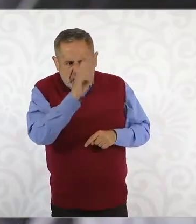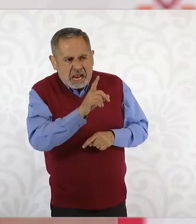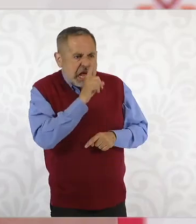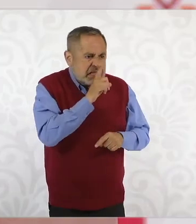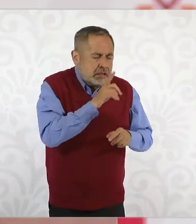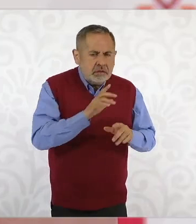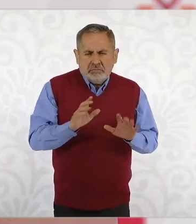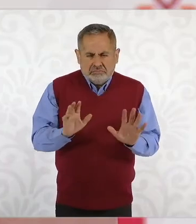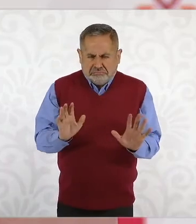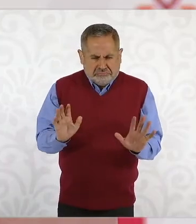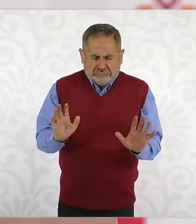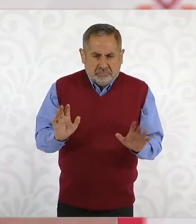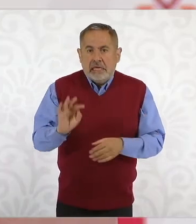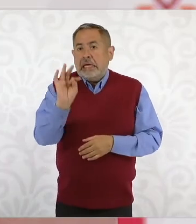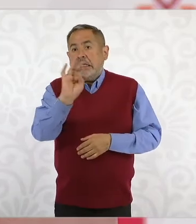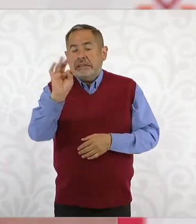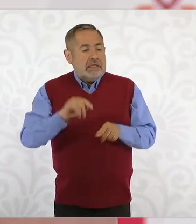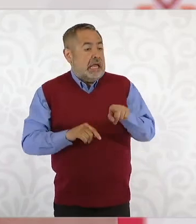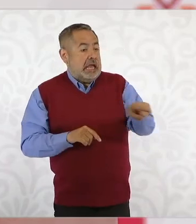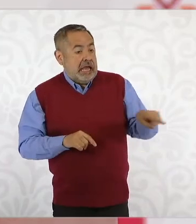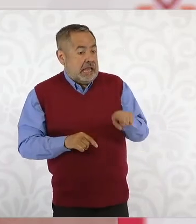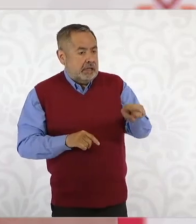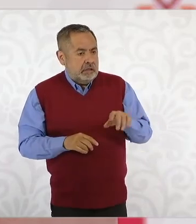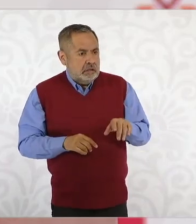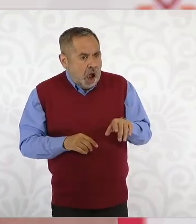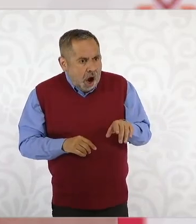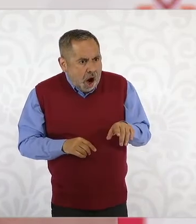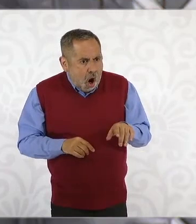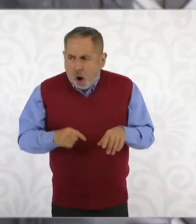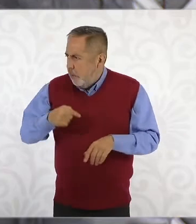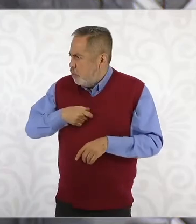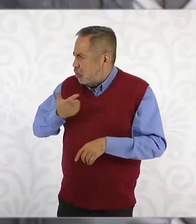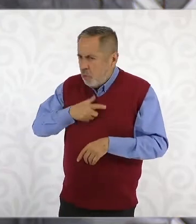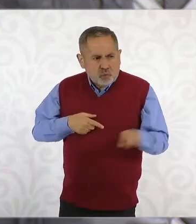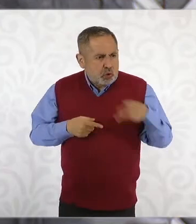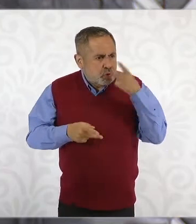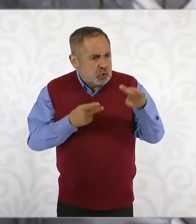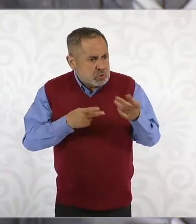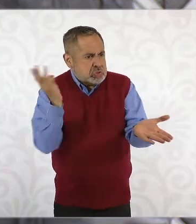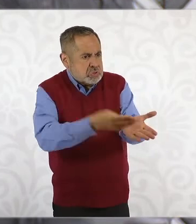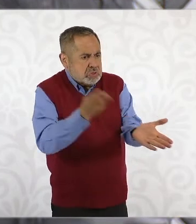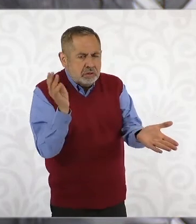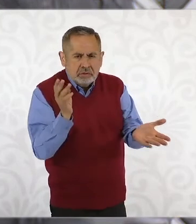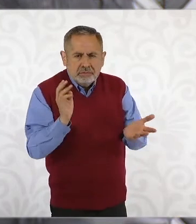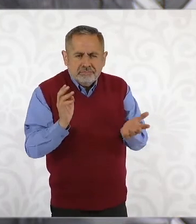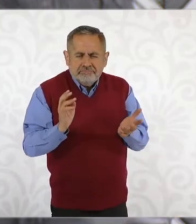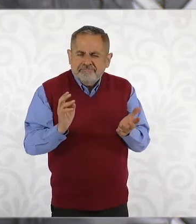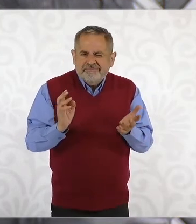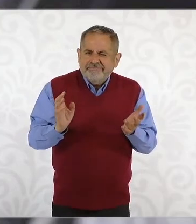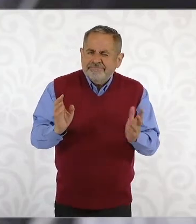y que si un medio de comunicación decía algo que no le gustaba al gobierno, entonces el gobierno le iba a poner una multa.